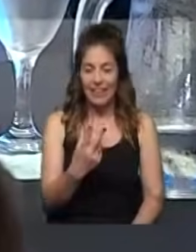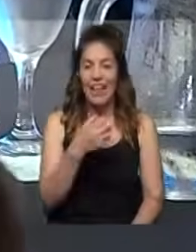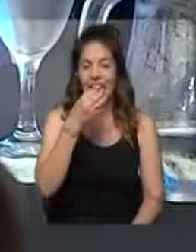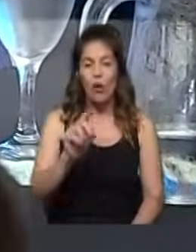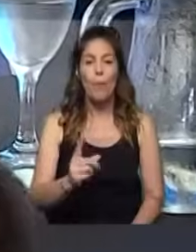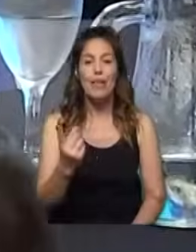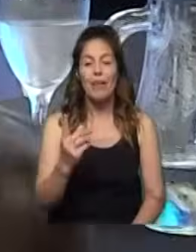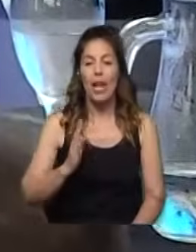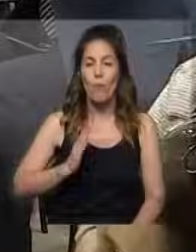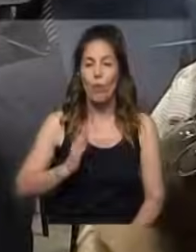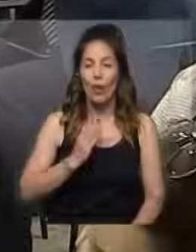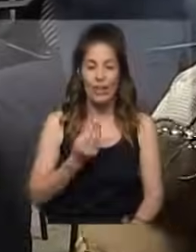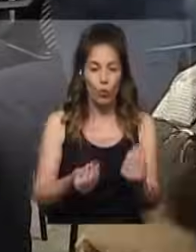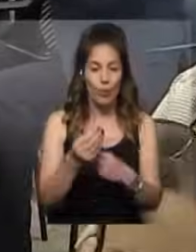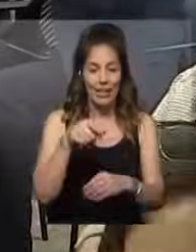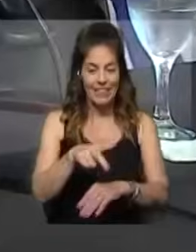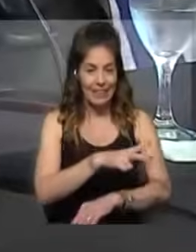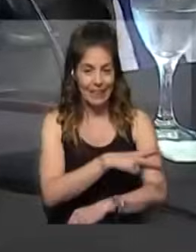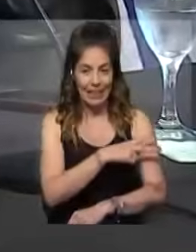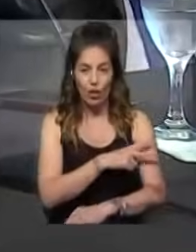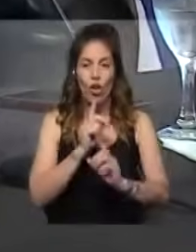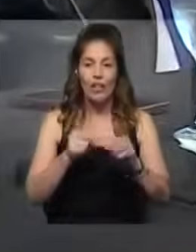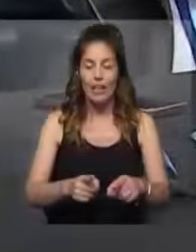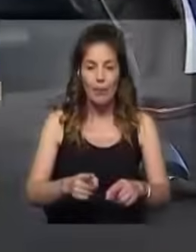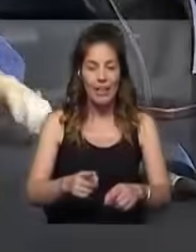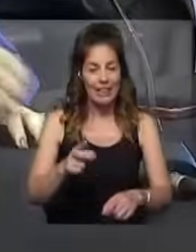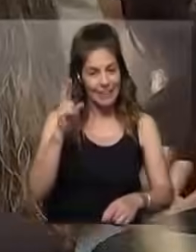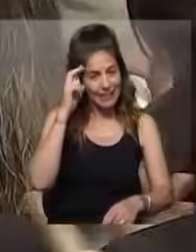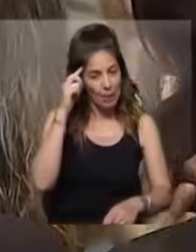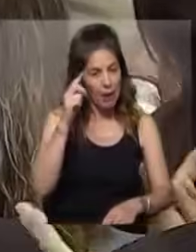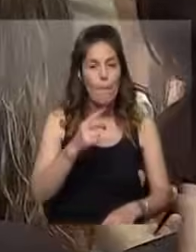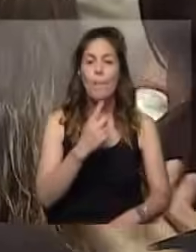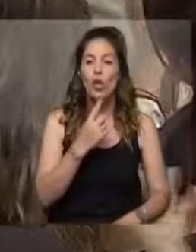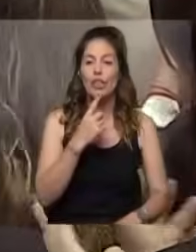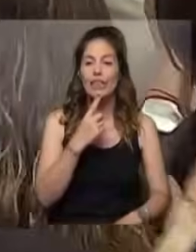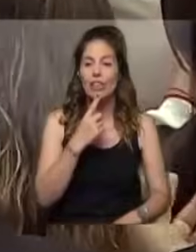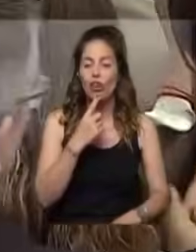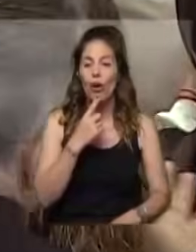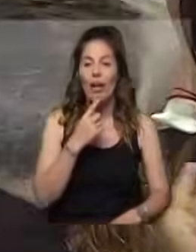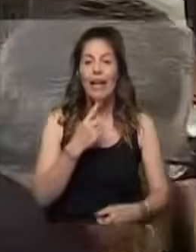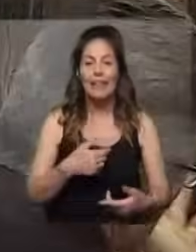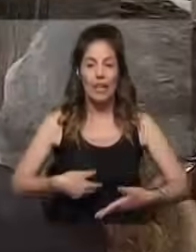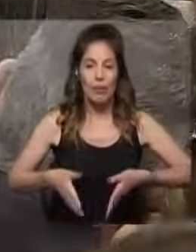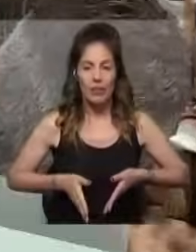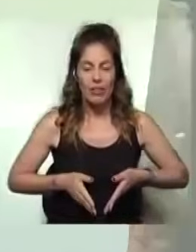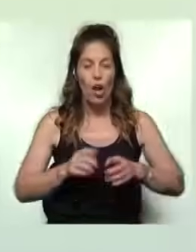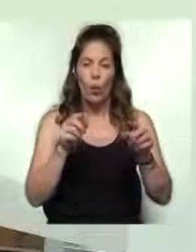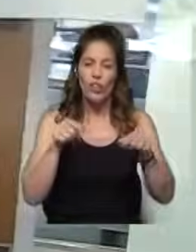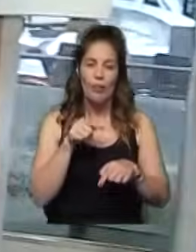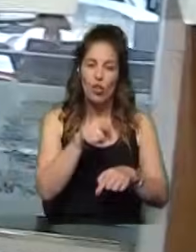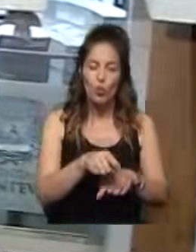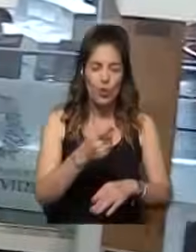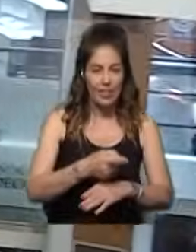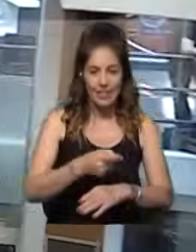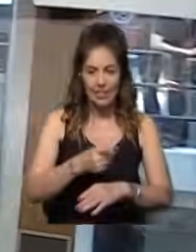que es la primera mujer en ocupar ese cargo también le atribuyó razones político partidarias y de género a los cuestionamientos sobre su designación la